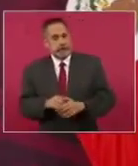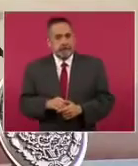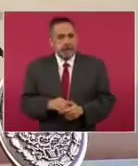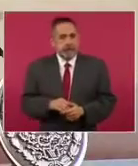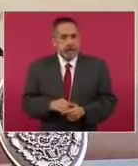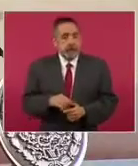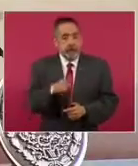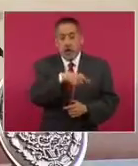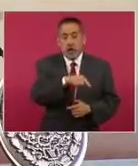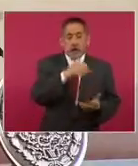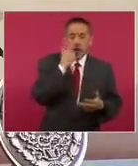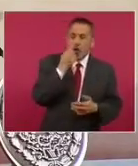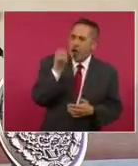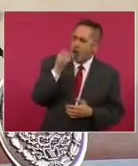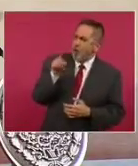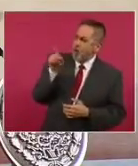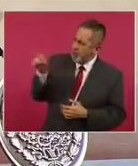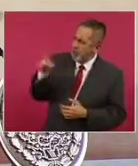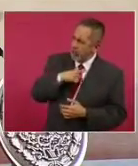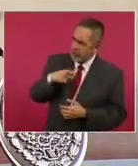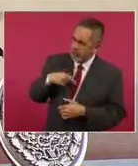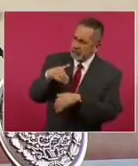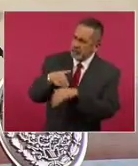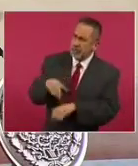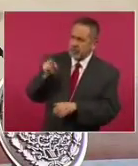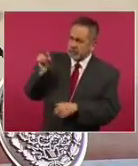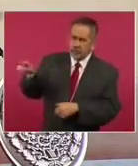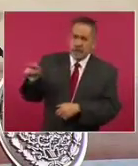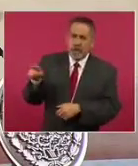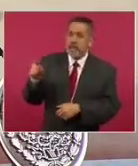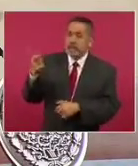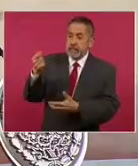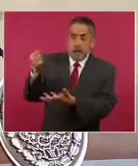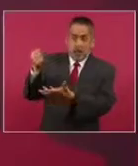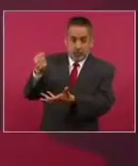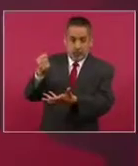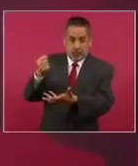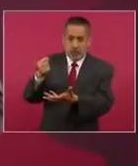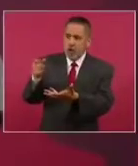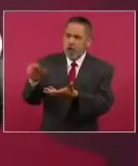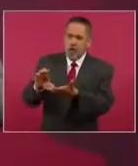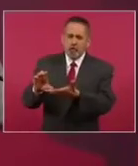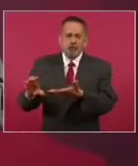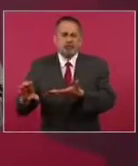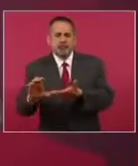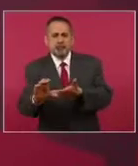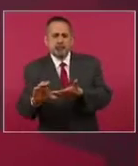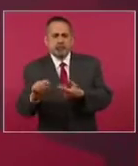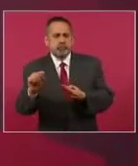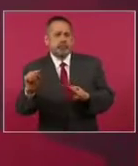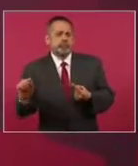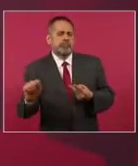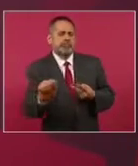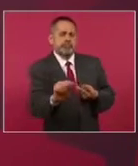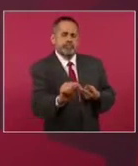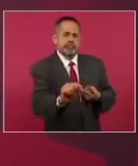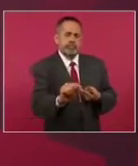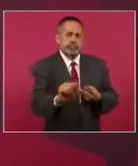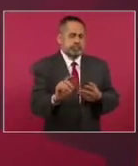obligarlo a que destinada a fondos a ciertas